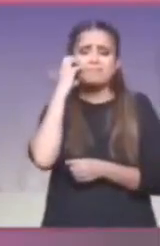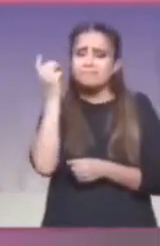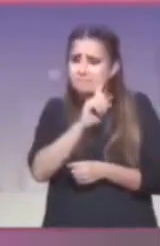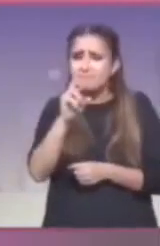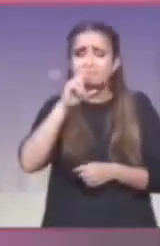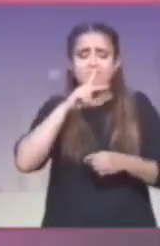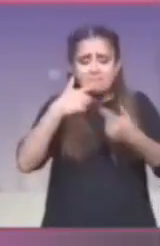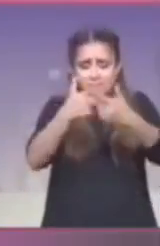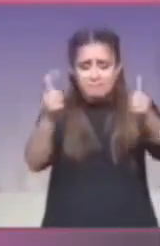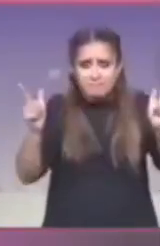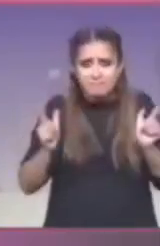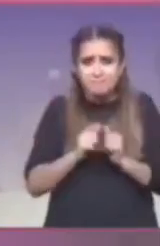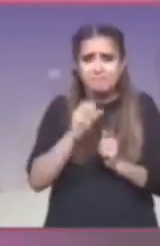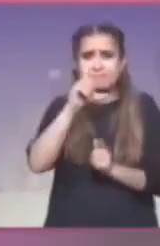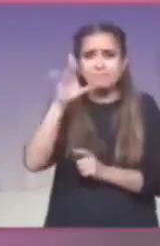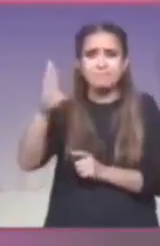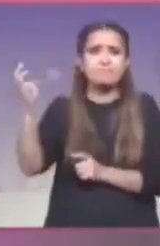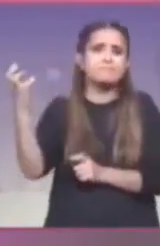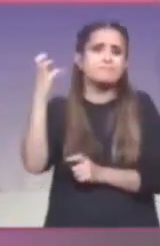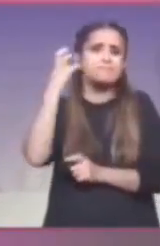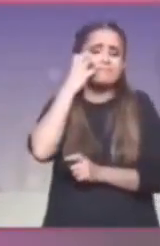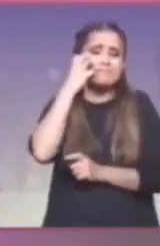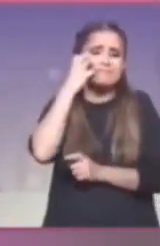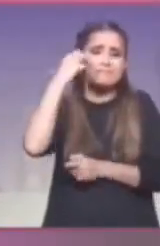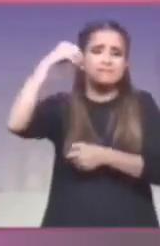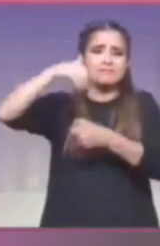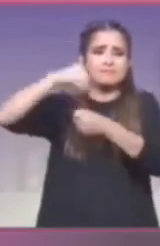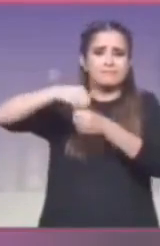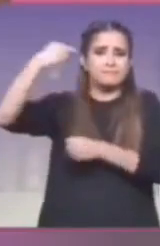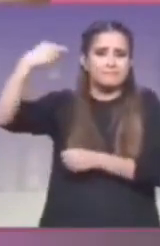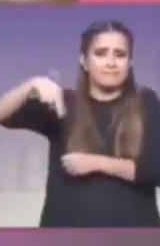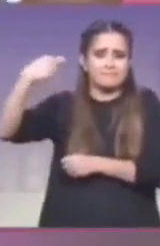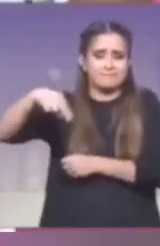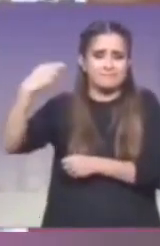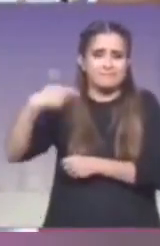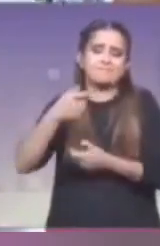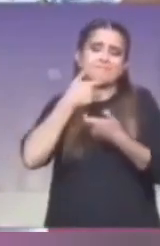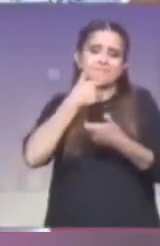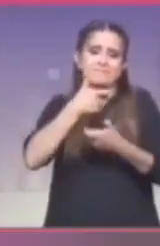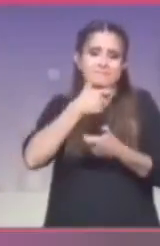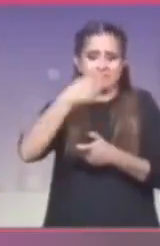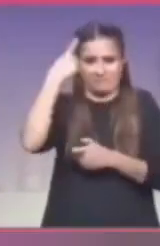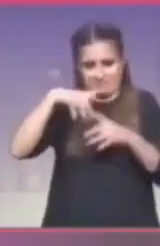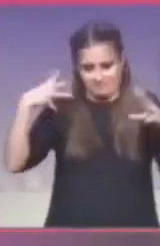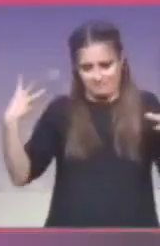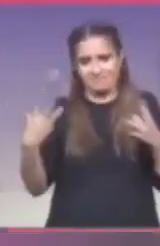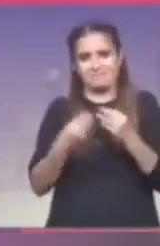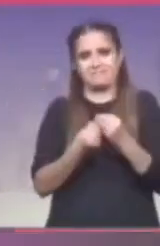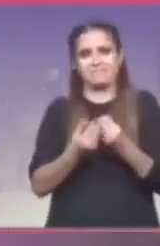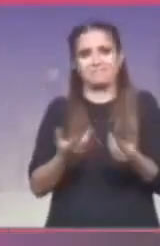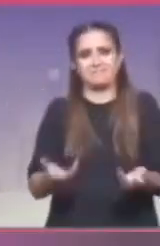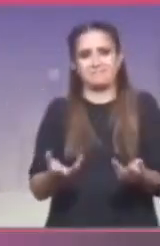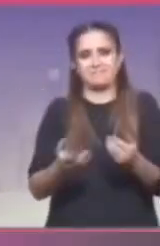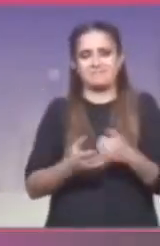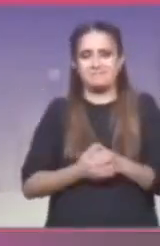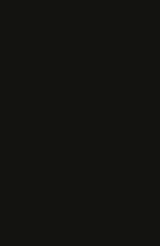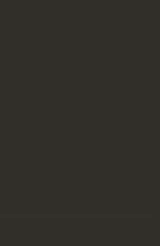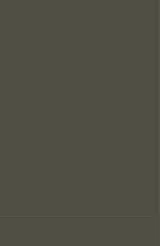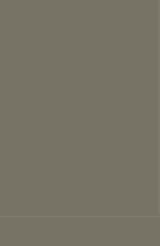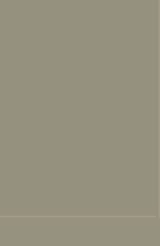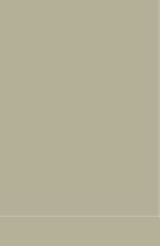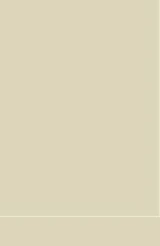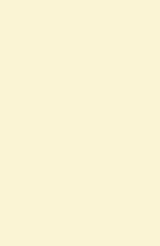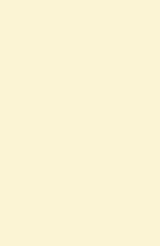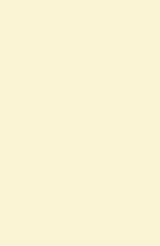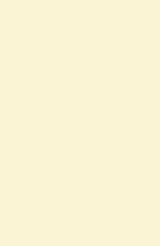un club de amargados anónimos. Para que nos lleve. Gracias, candidata.